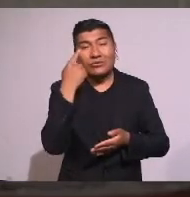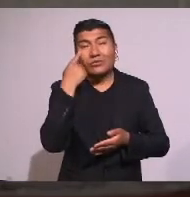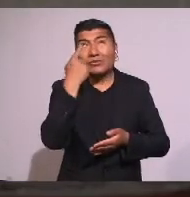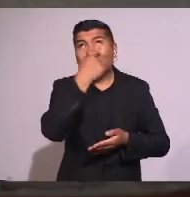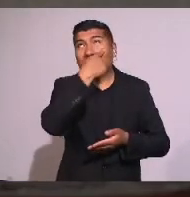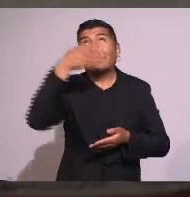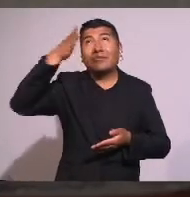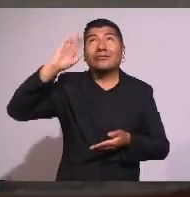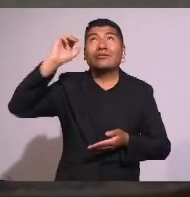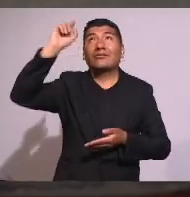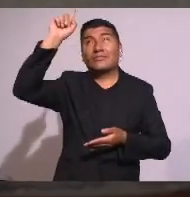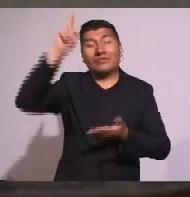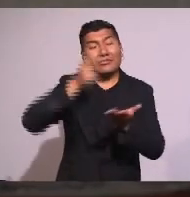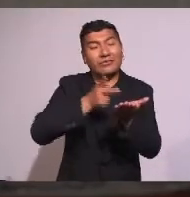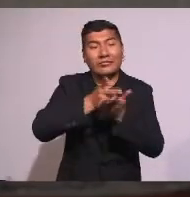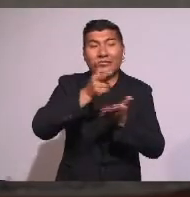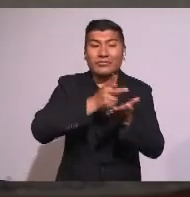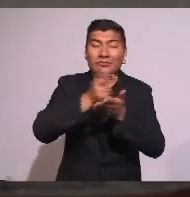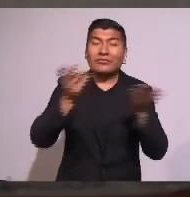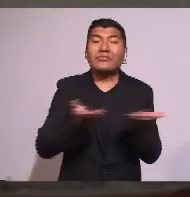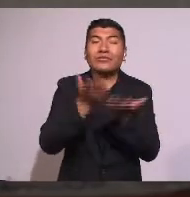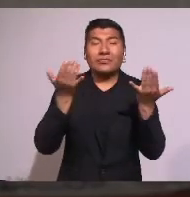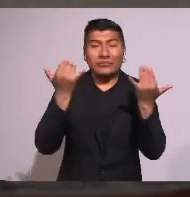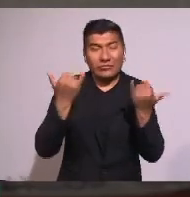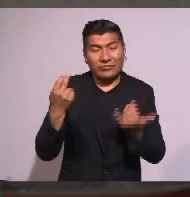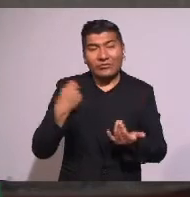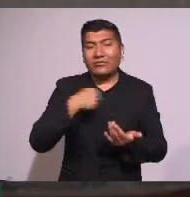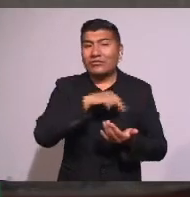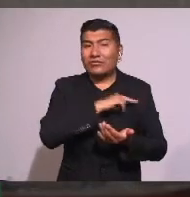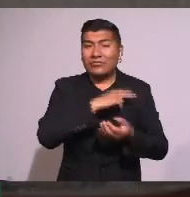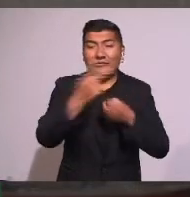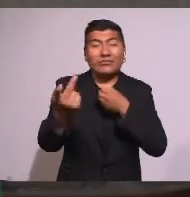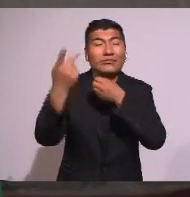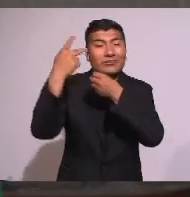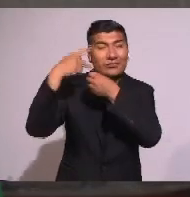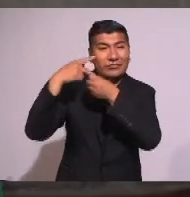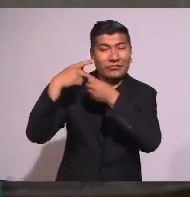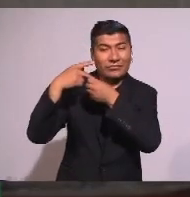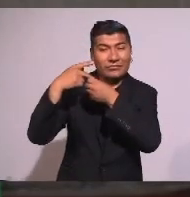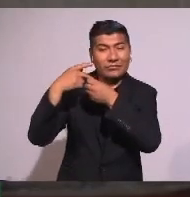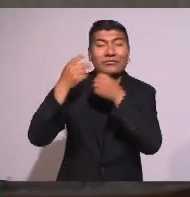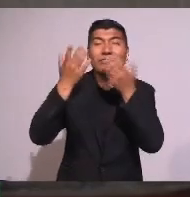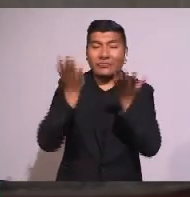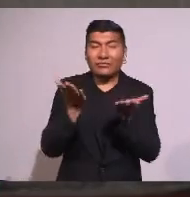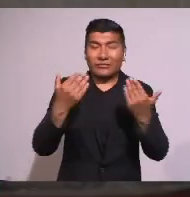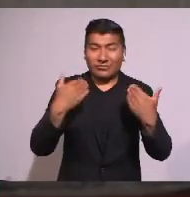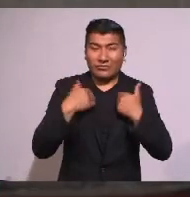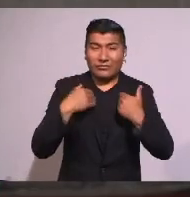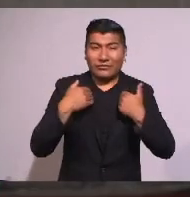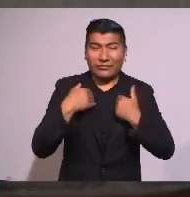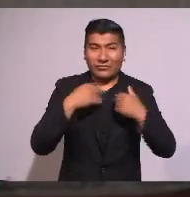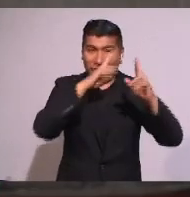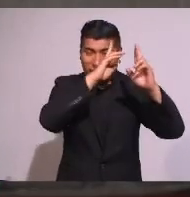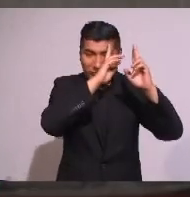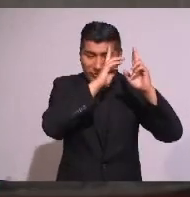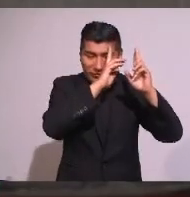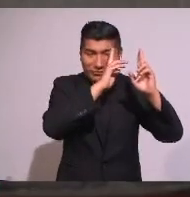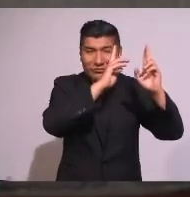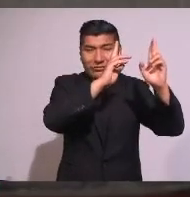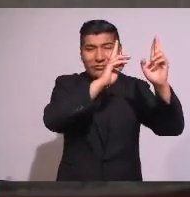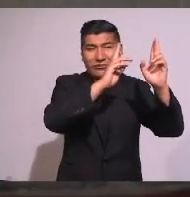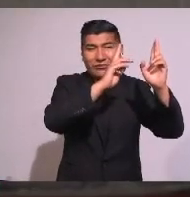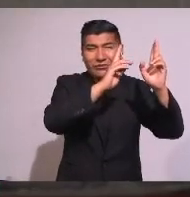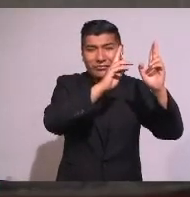Dios la realidad en la que estamos inmersos. Hay que tener honradez con lo